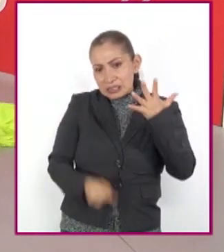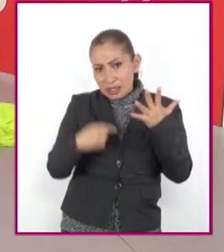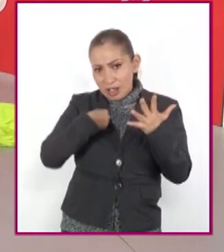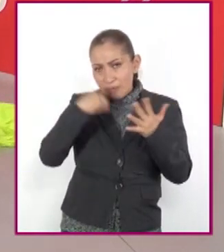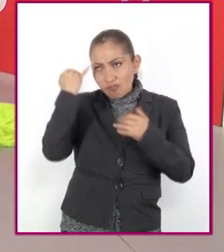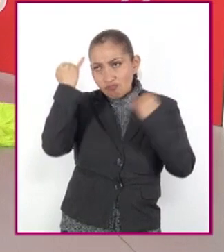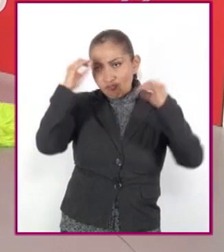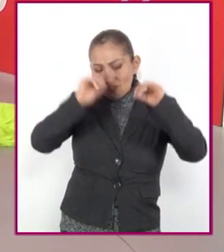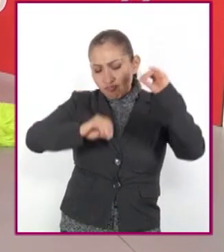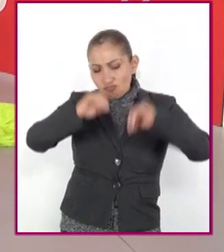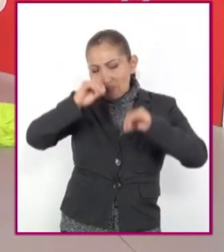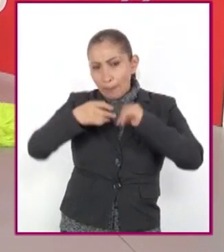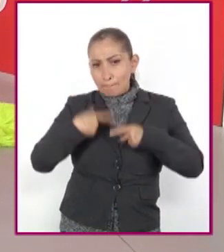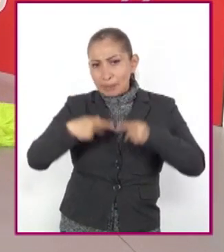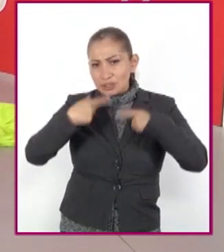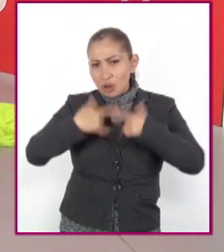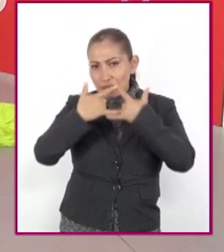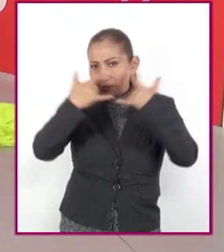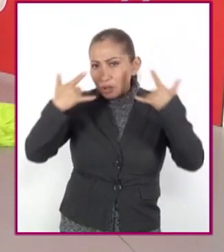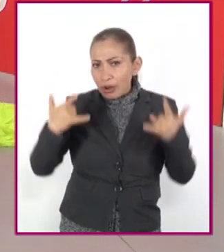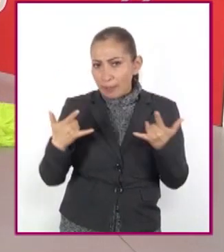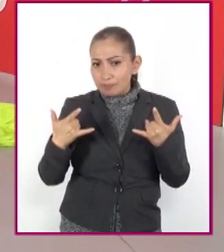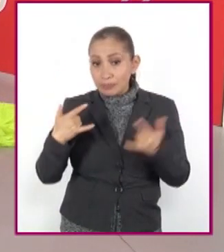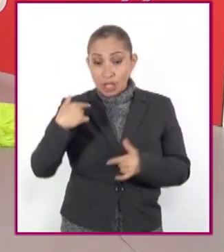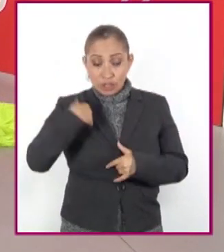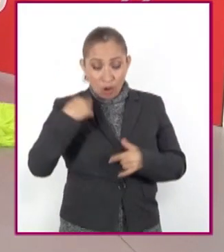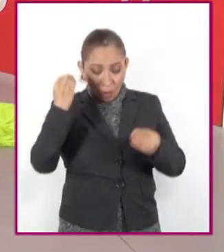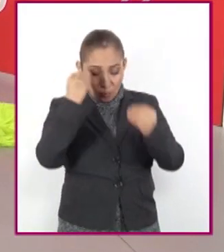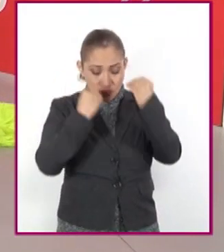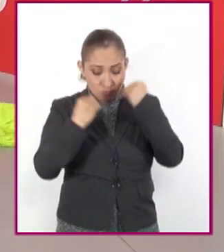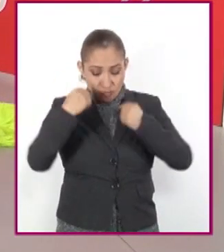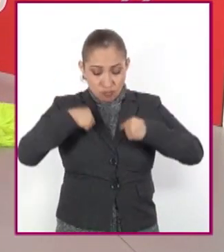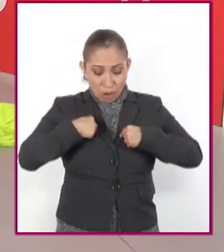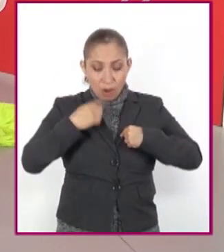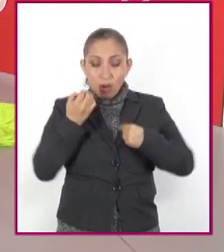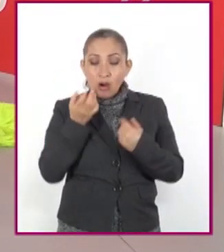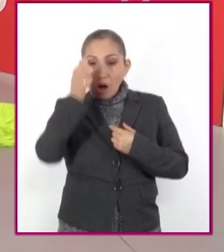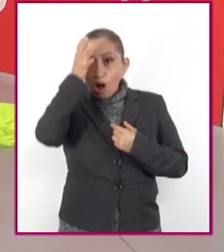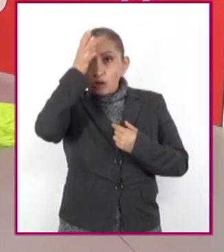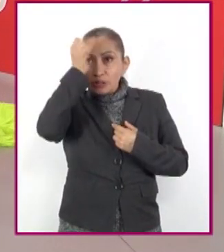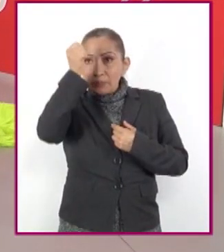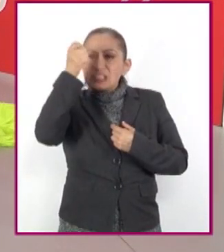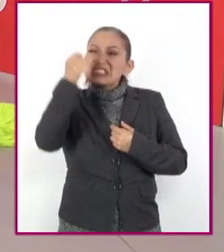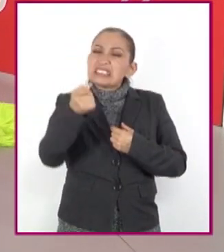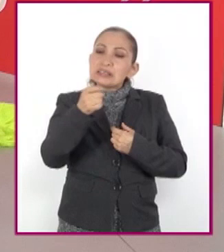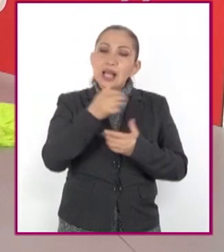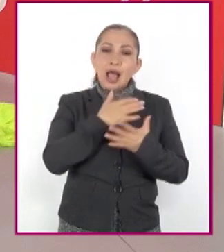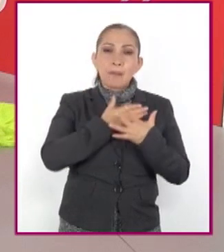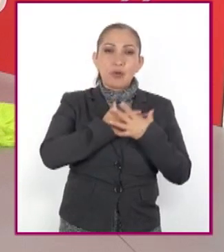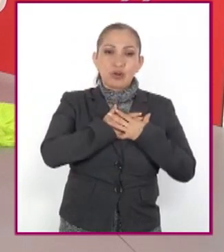nuestro personaje creado. Fui creada a partir del concepto del amor.